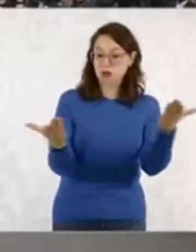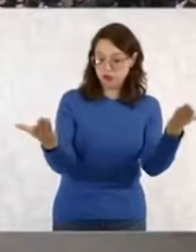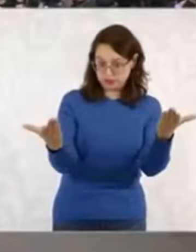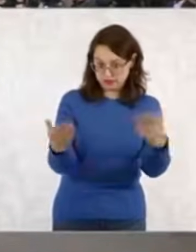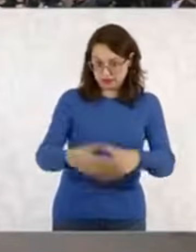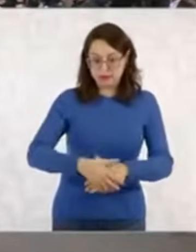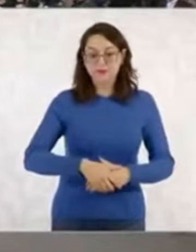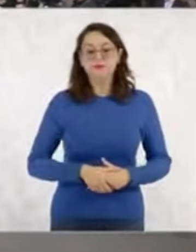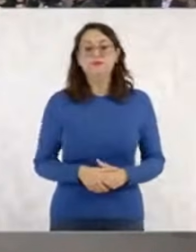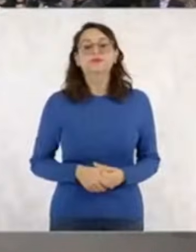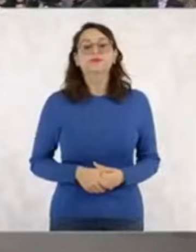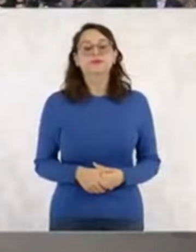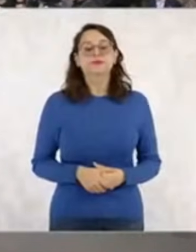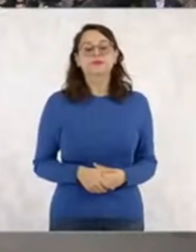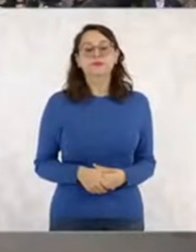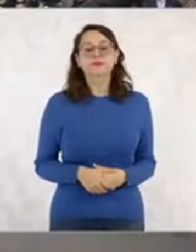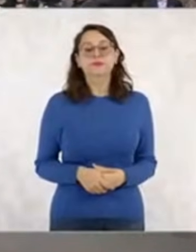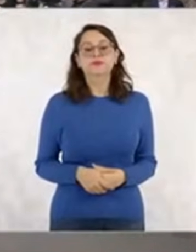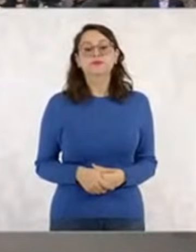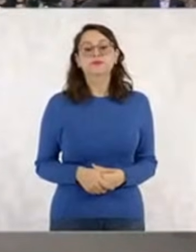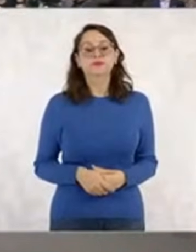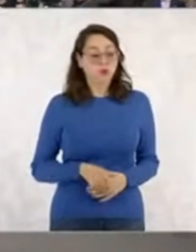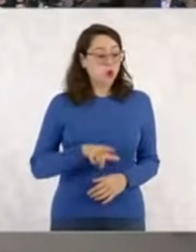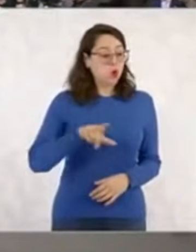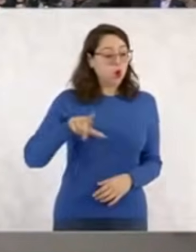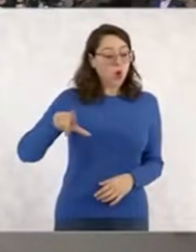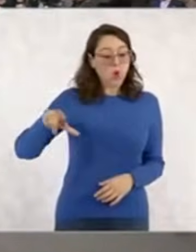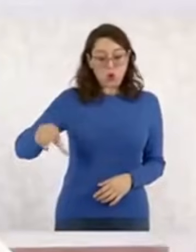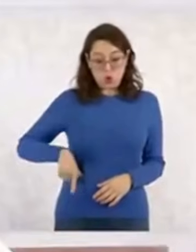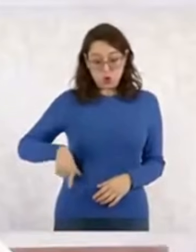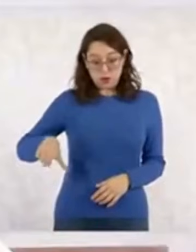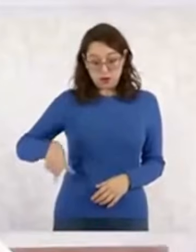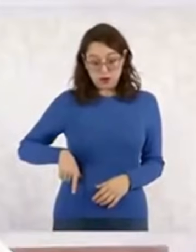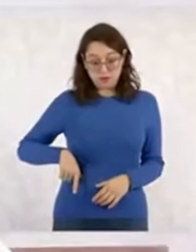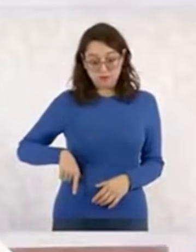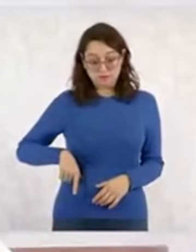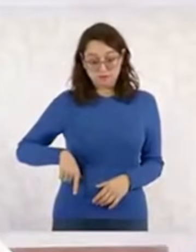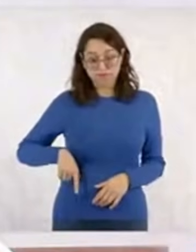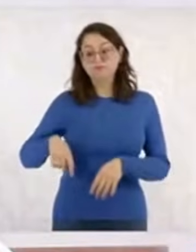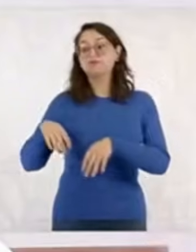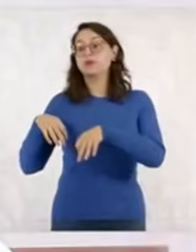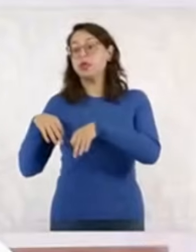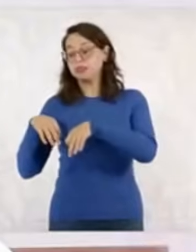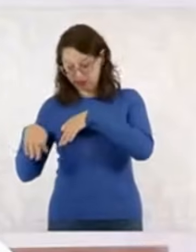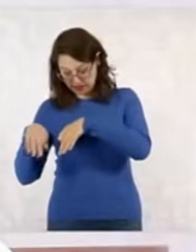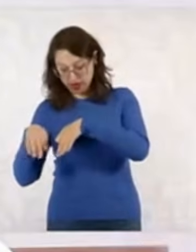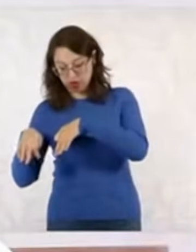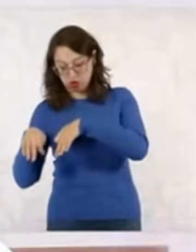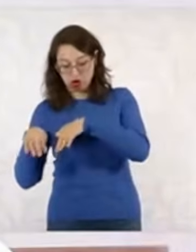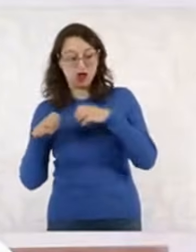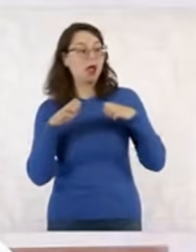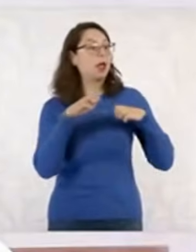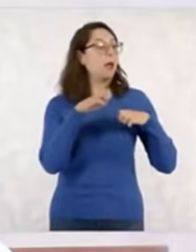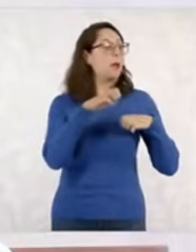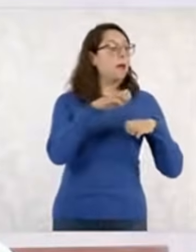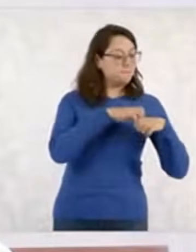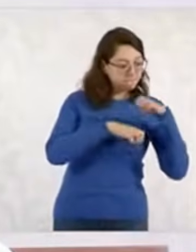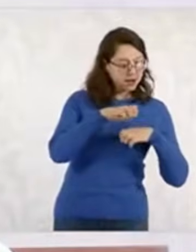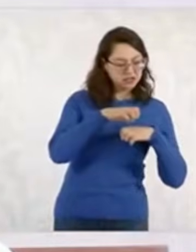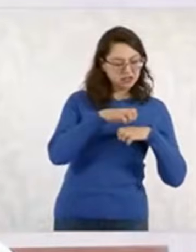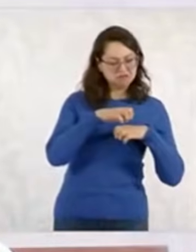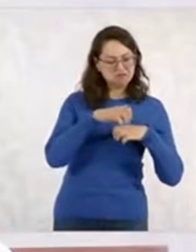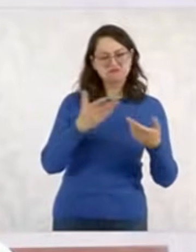Gobierno, trabajadores y empresas siempre hemos mostrado una especial apertura para negociar condiciones